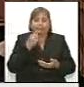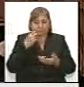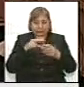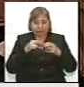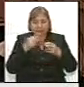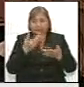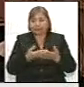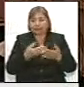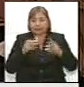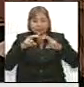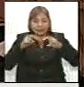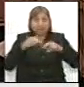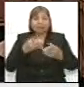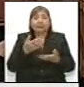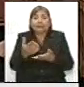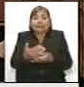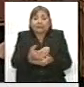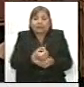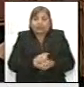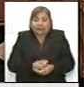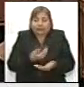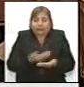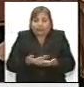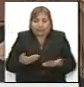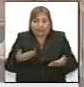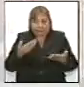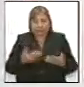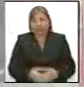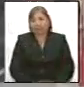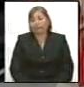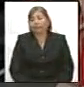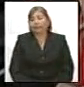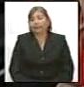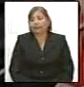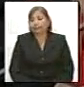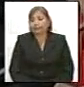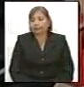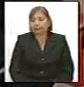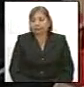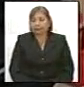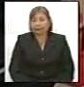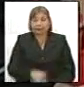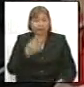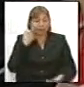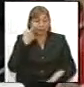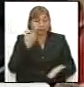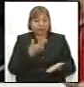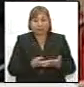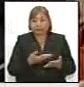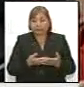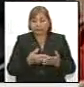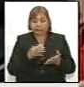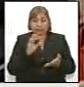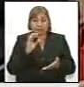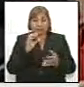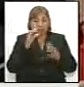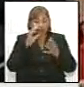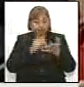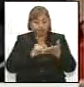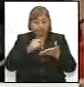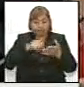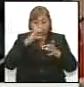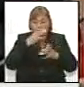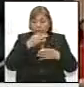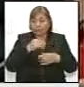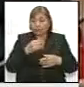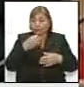escena del crimen y donde se recogen indicios y evidencias. Hago apreciaciones grafotécnicas